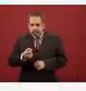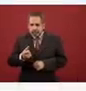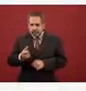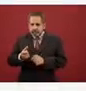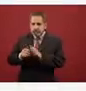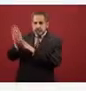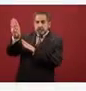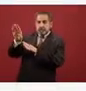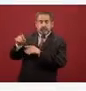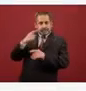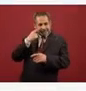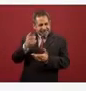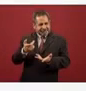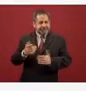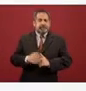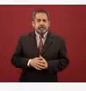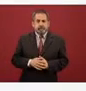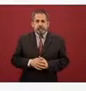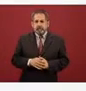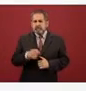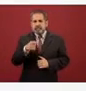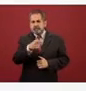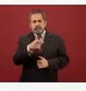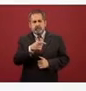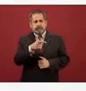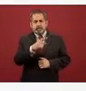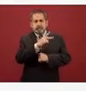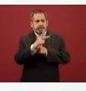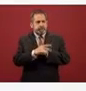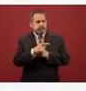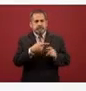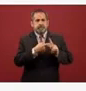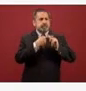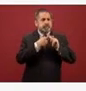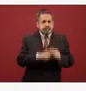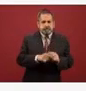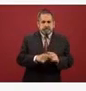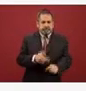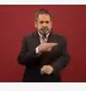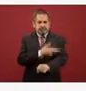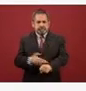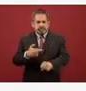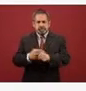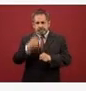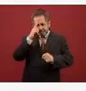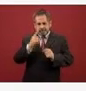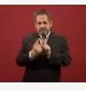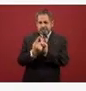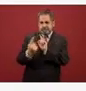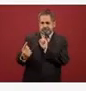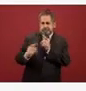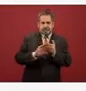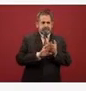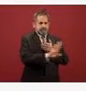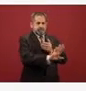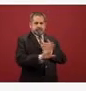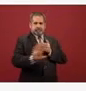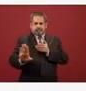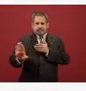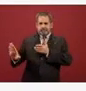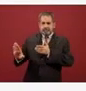la pregunta aquí es, ¿cuándo empezaron estos países con las medidas de sana distancia, las medidas de distanciamiento